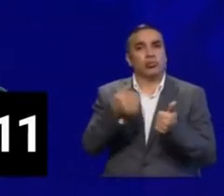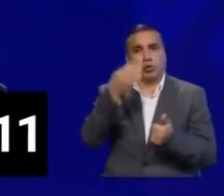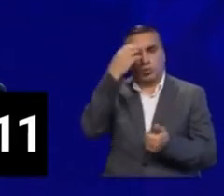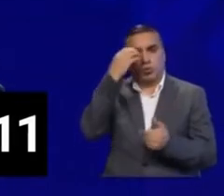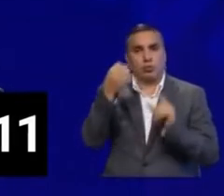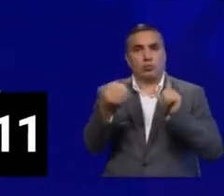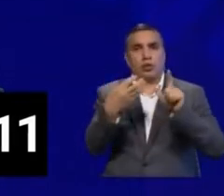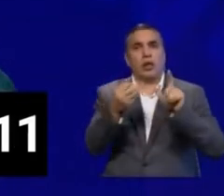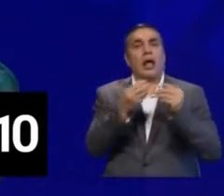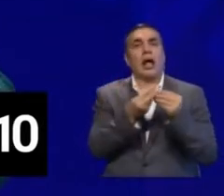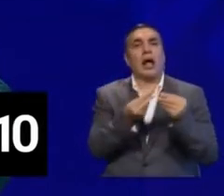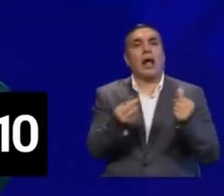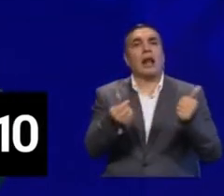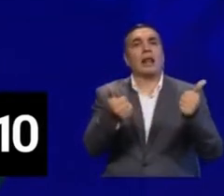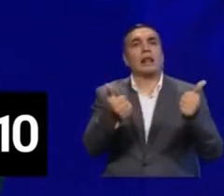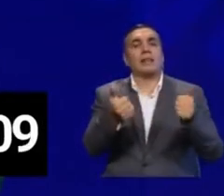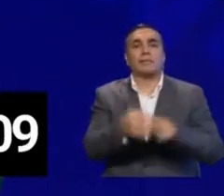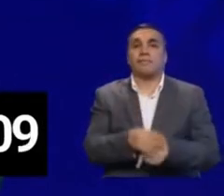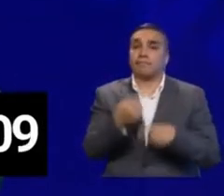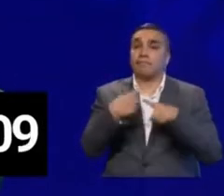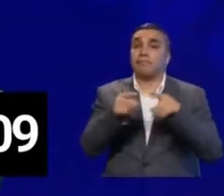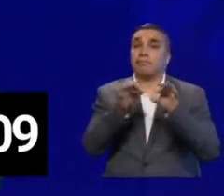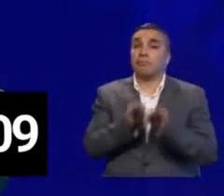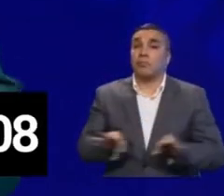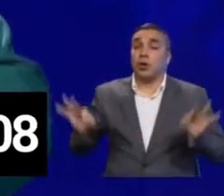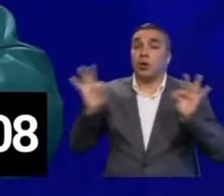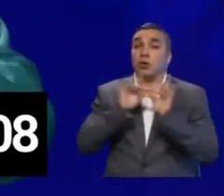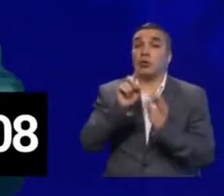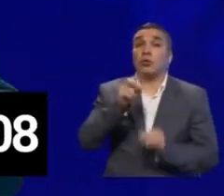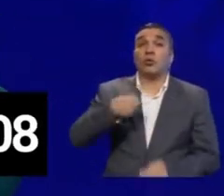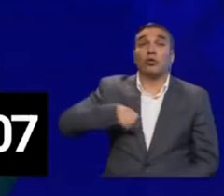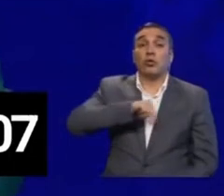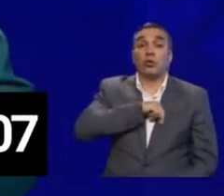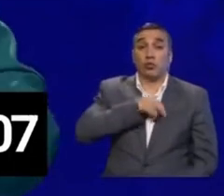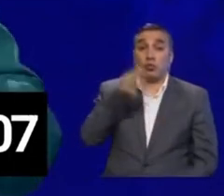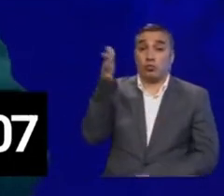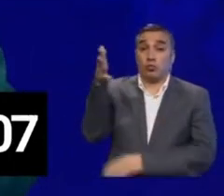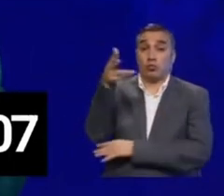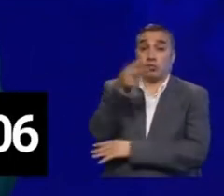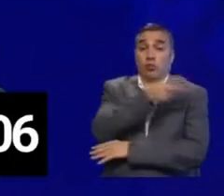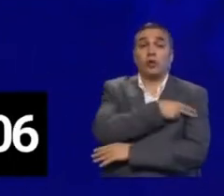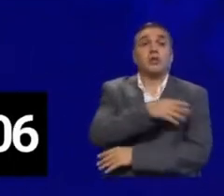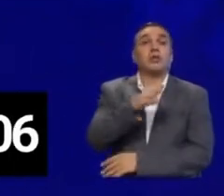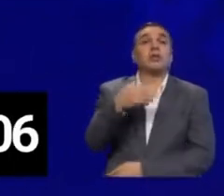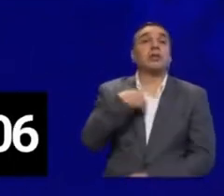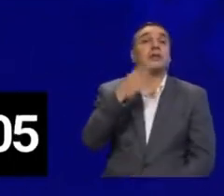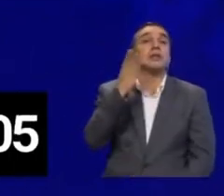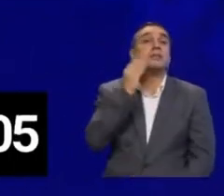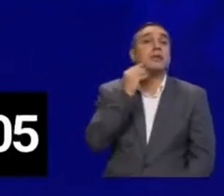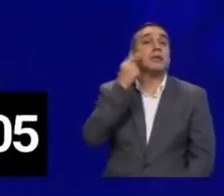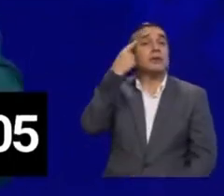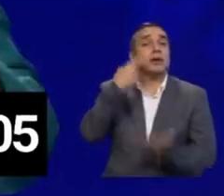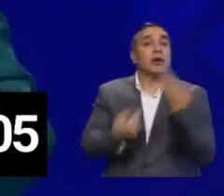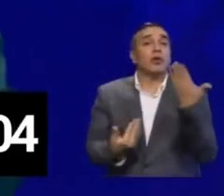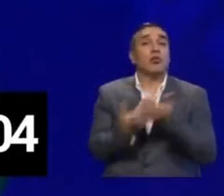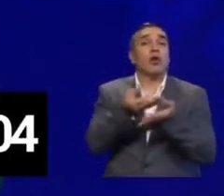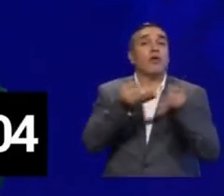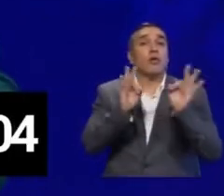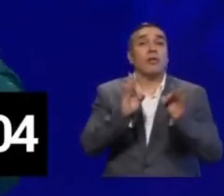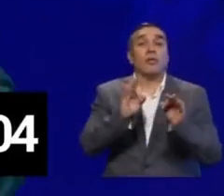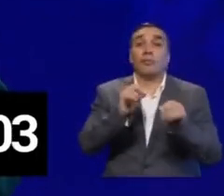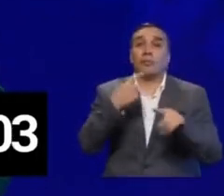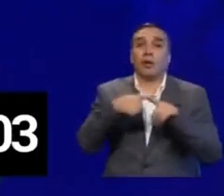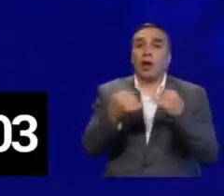virtual de calidad. Pero también es importante que nuestros docentes estén preparados para esta nueva modalidad, que aunque llega de